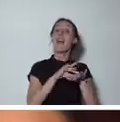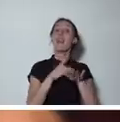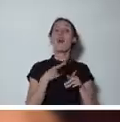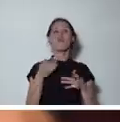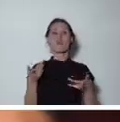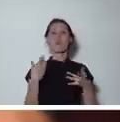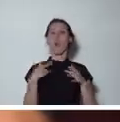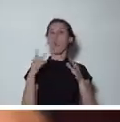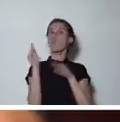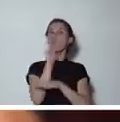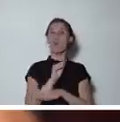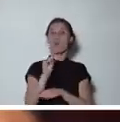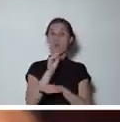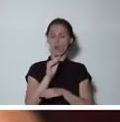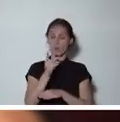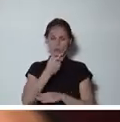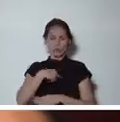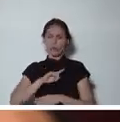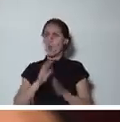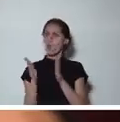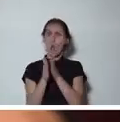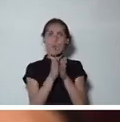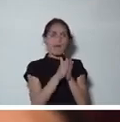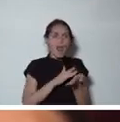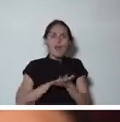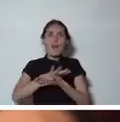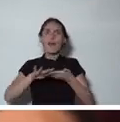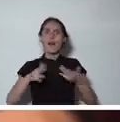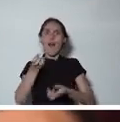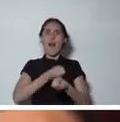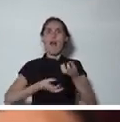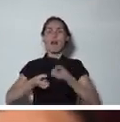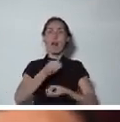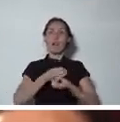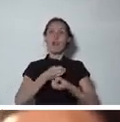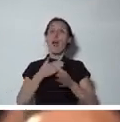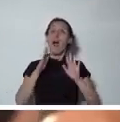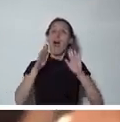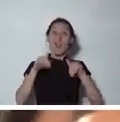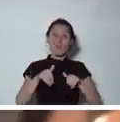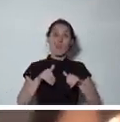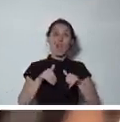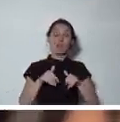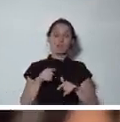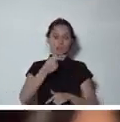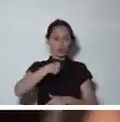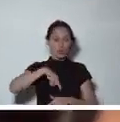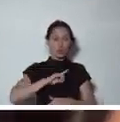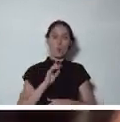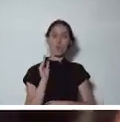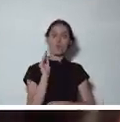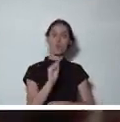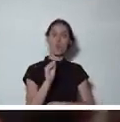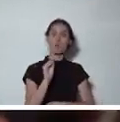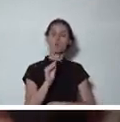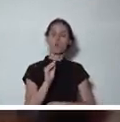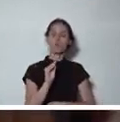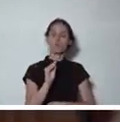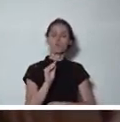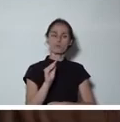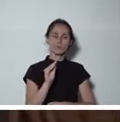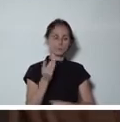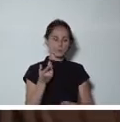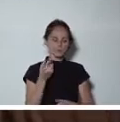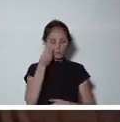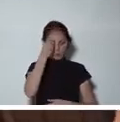hablando con todas las compañeras Cómo no va a ser una agenda de mayoría preguntarnos por Cómo se distribuye el